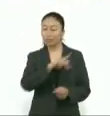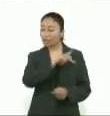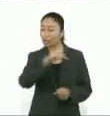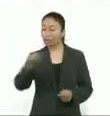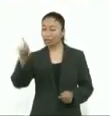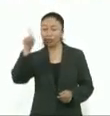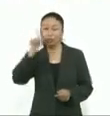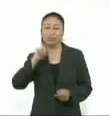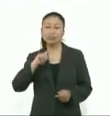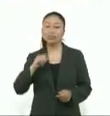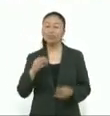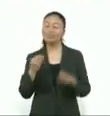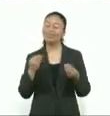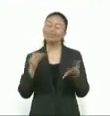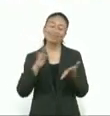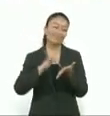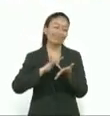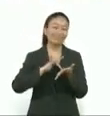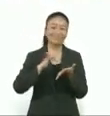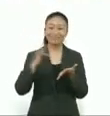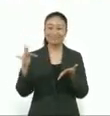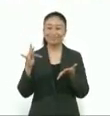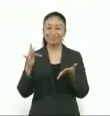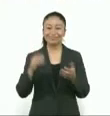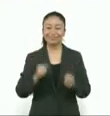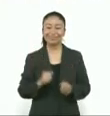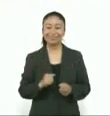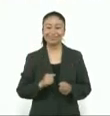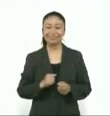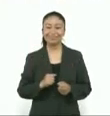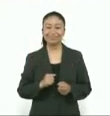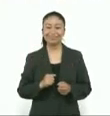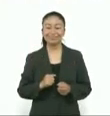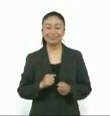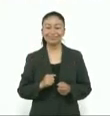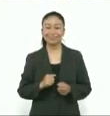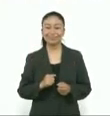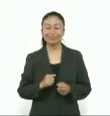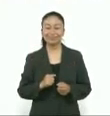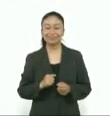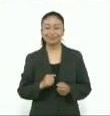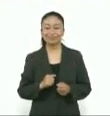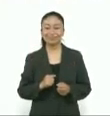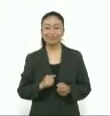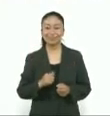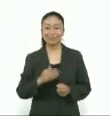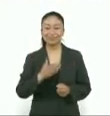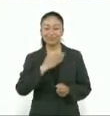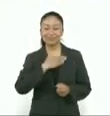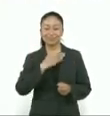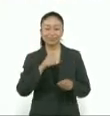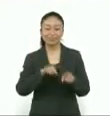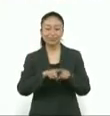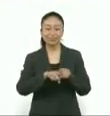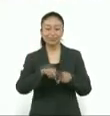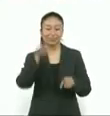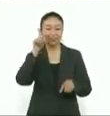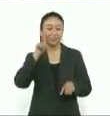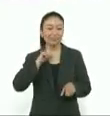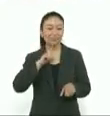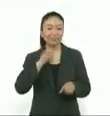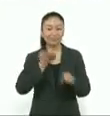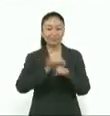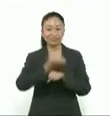inspiran, muchas gracias. Y en especial en la que es mis hermanas de Campeche, que